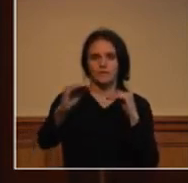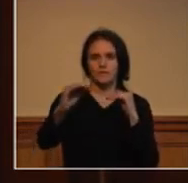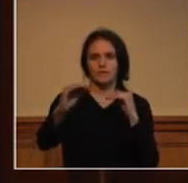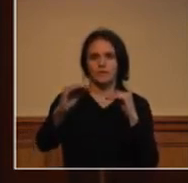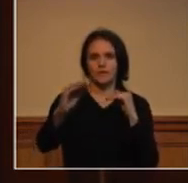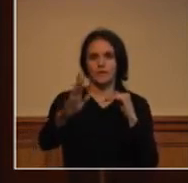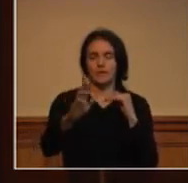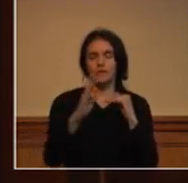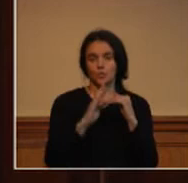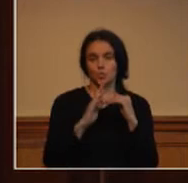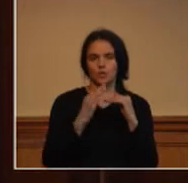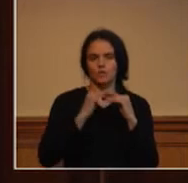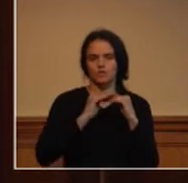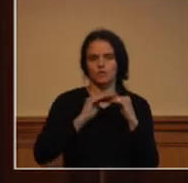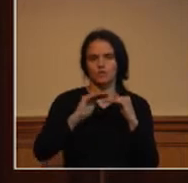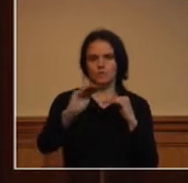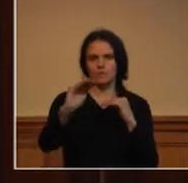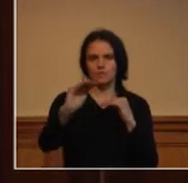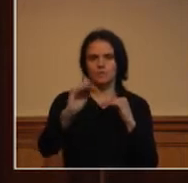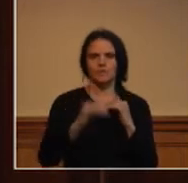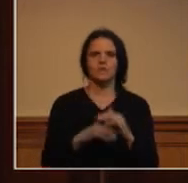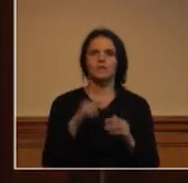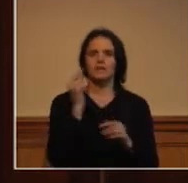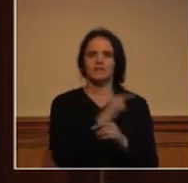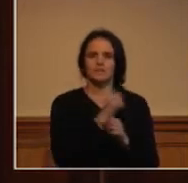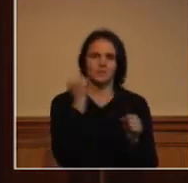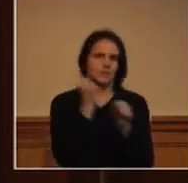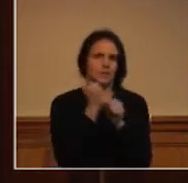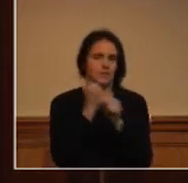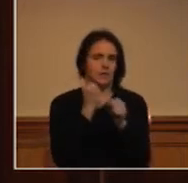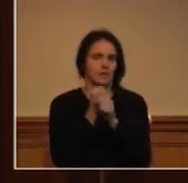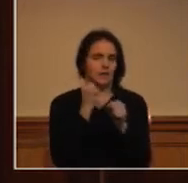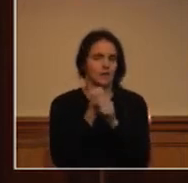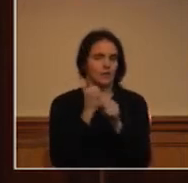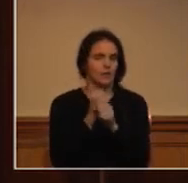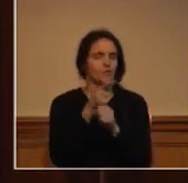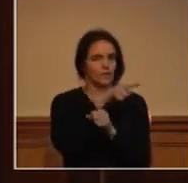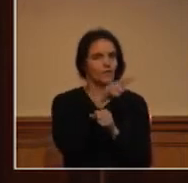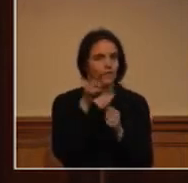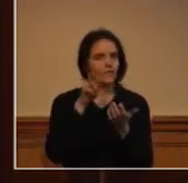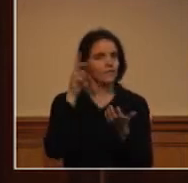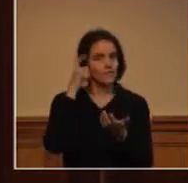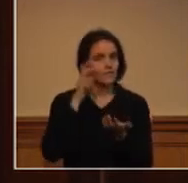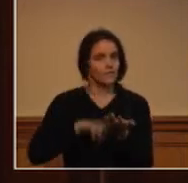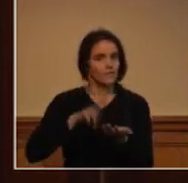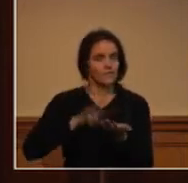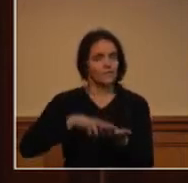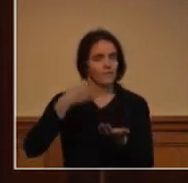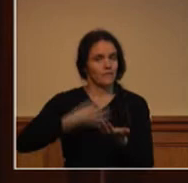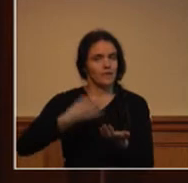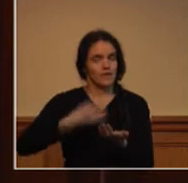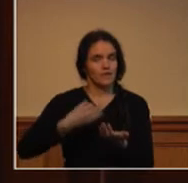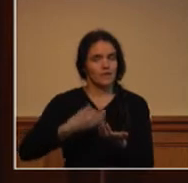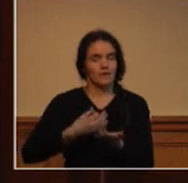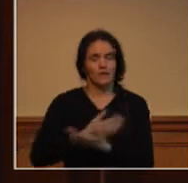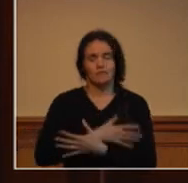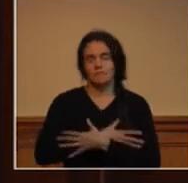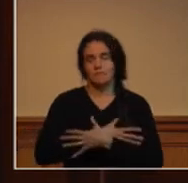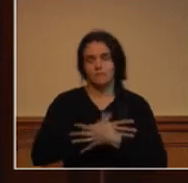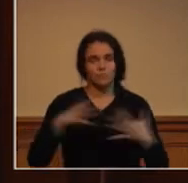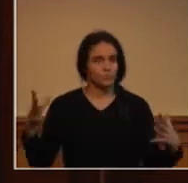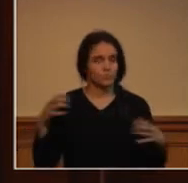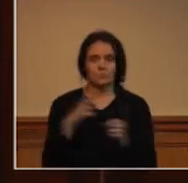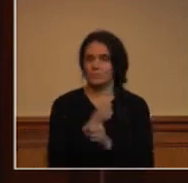del resultado. ¿Ya? Esto fue una tarea, pero créanme que fue realmente